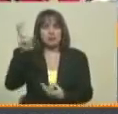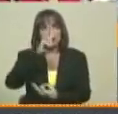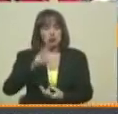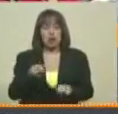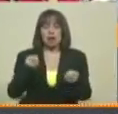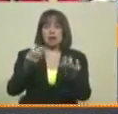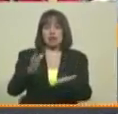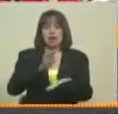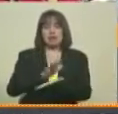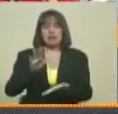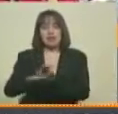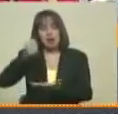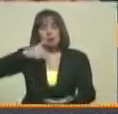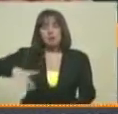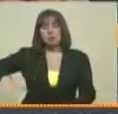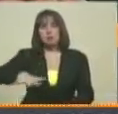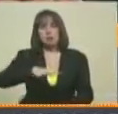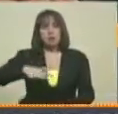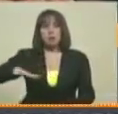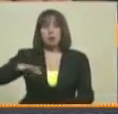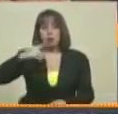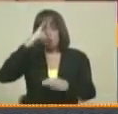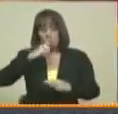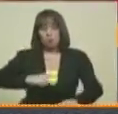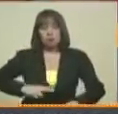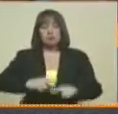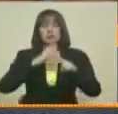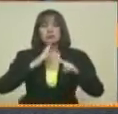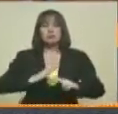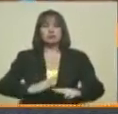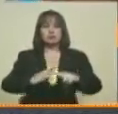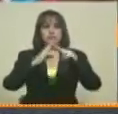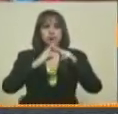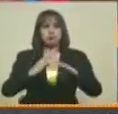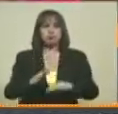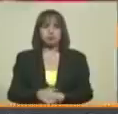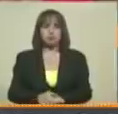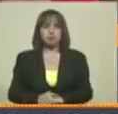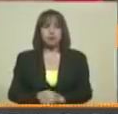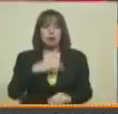tranquilidad de abastecimiento al pueblo humilde. Gracias a ustedes.